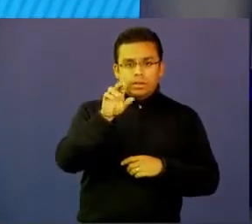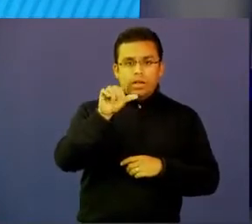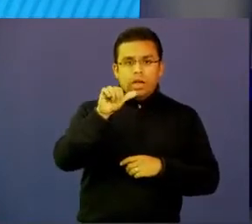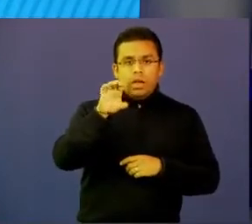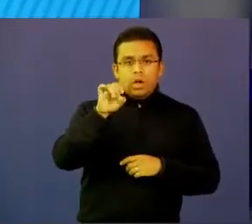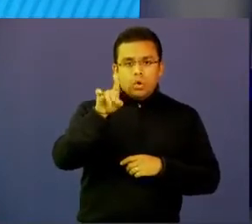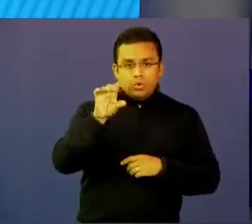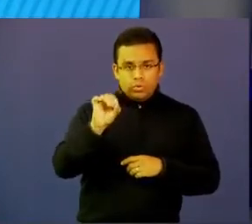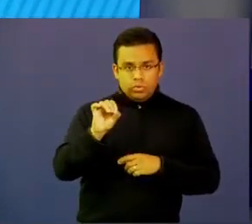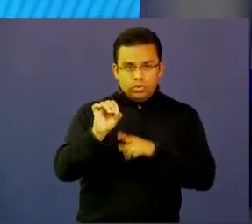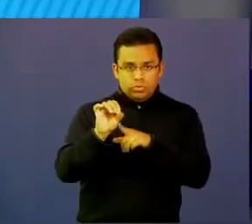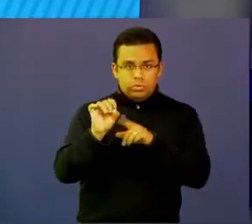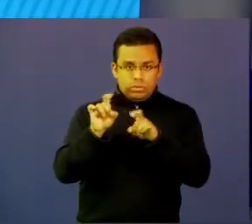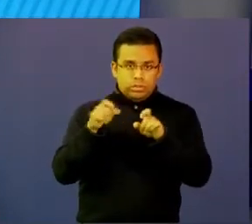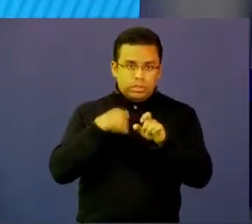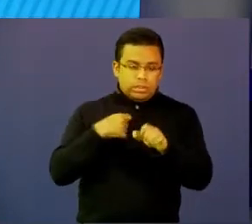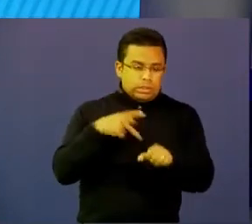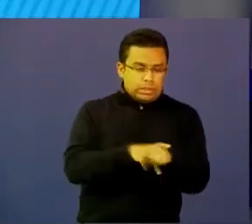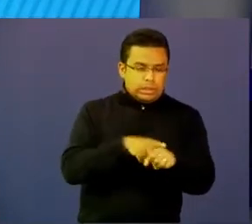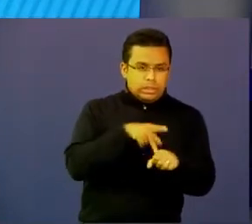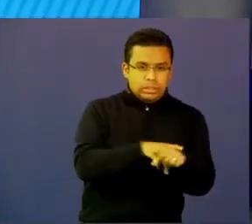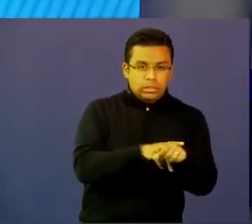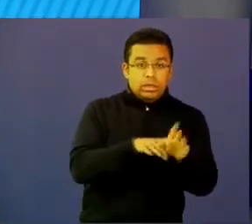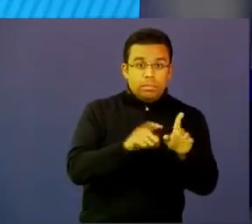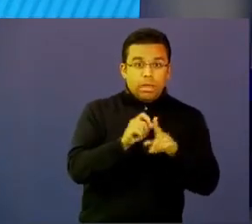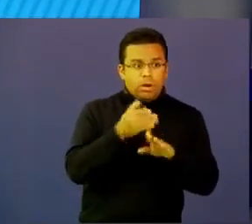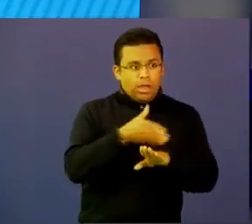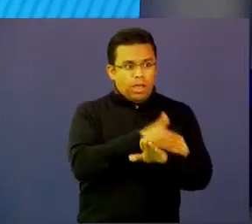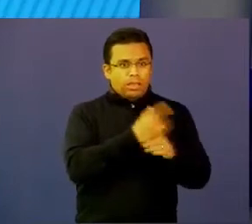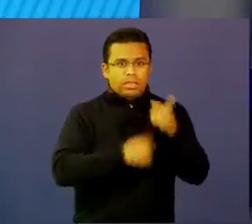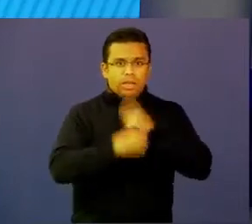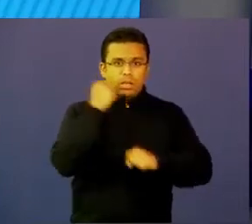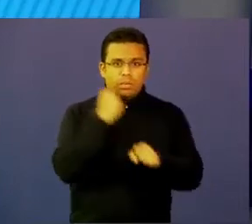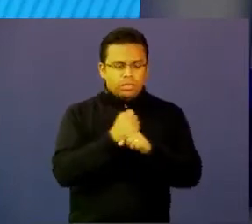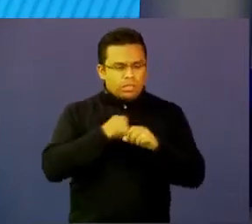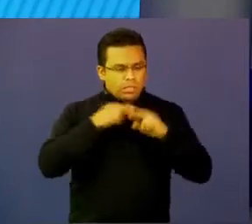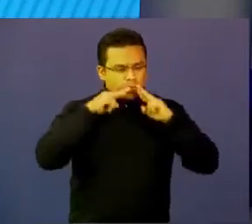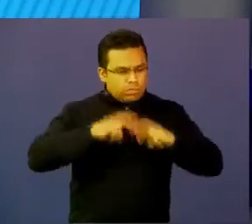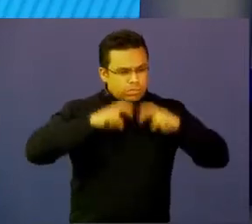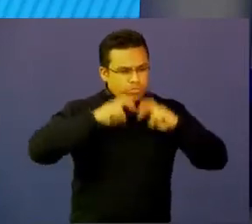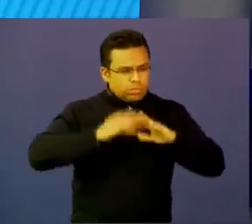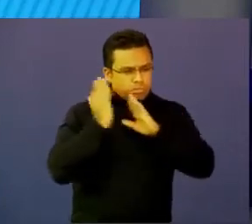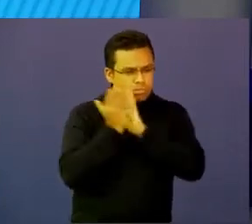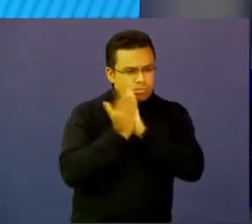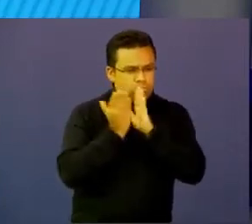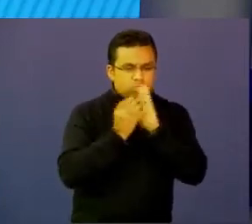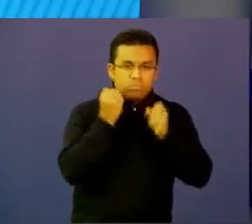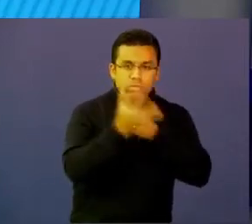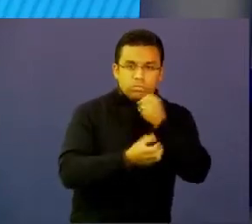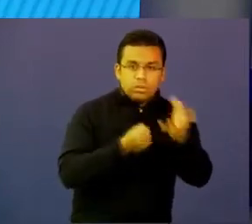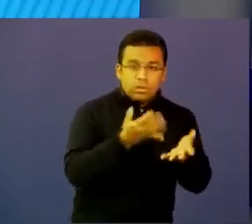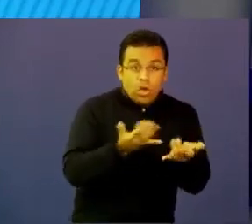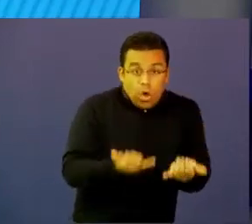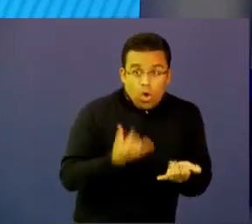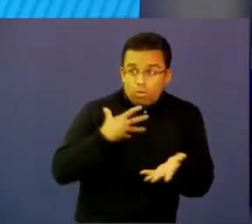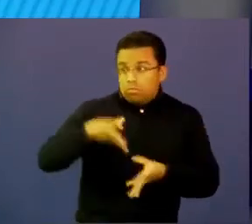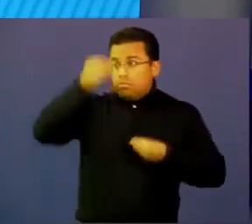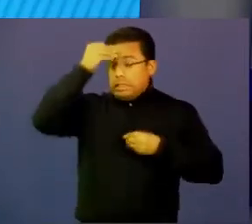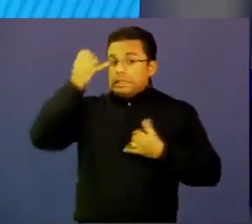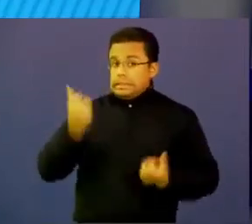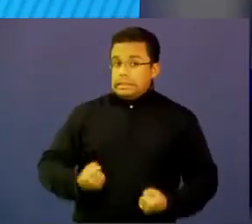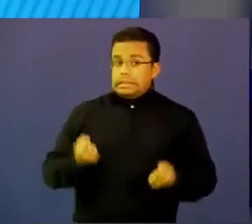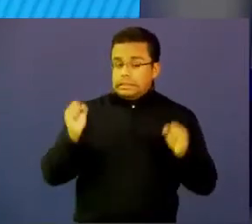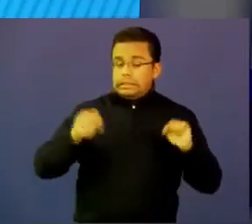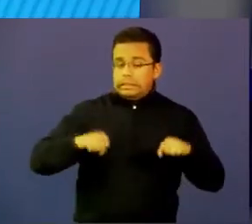con la aproximación y el esfuerzo que hemos hecho por estudiar el ciberacoso desde el año pasado, estamos actualizados académicamente, pero por supuesto